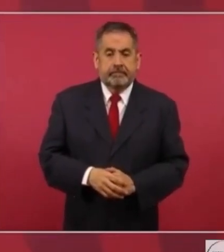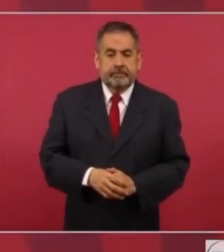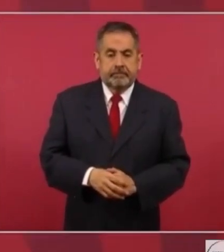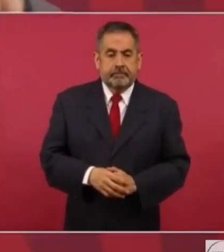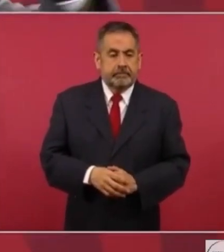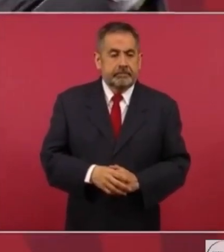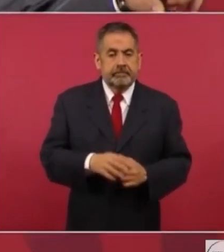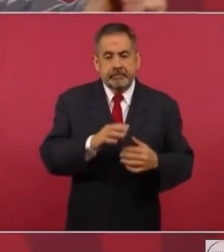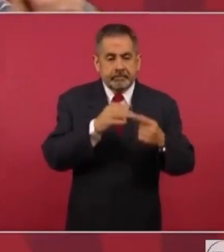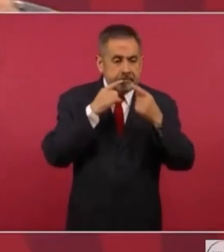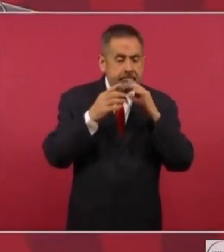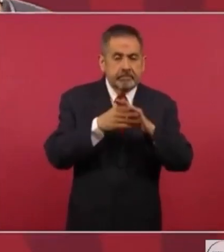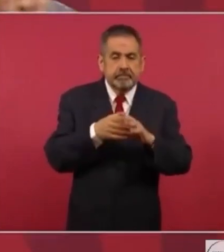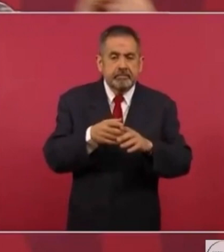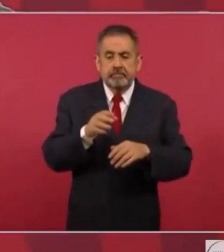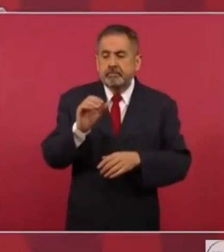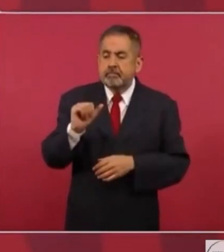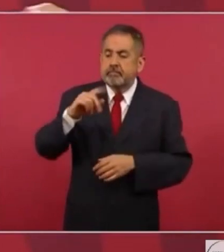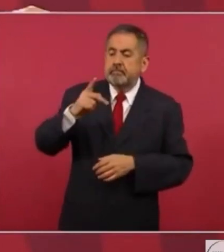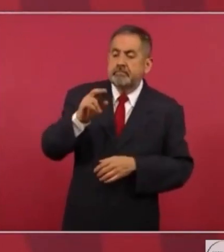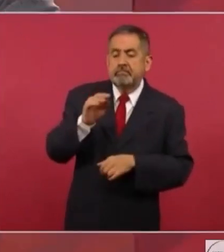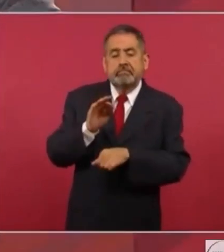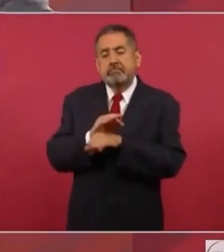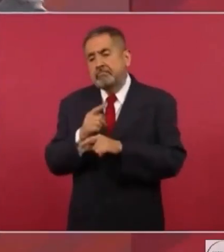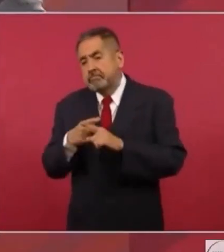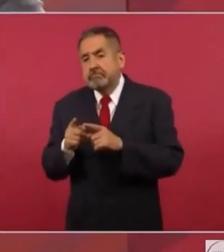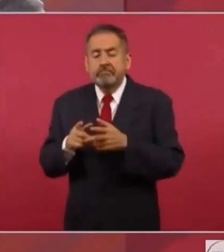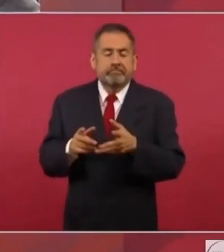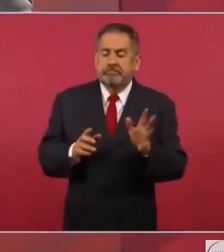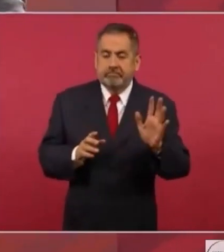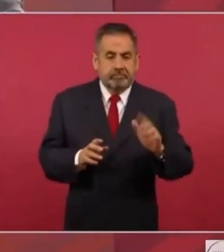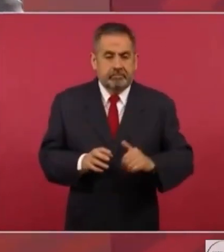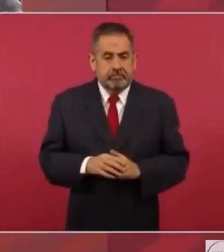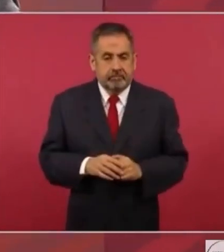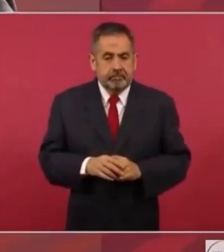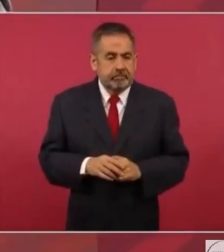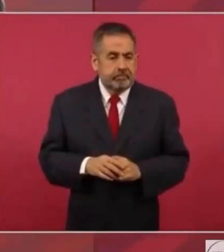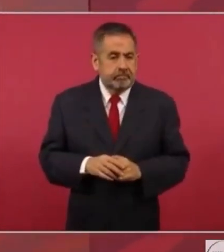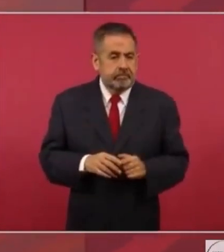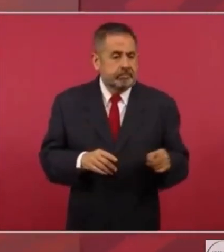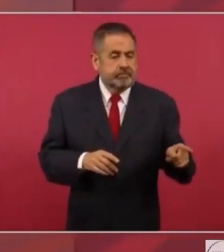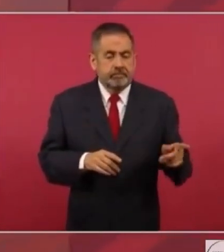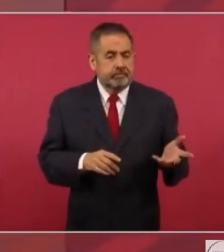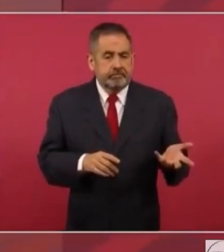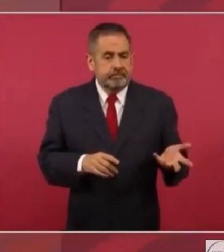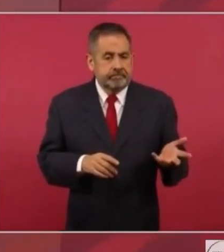Con amparos y actitudes